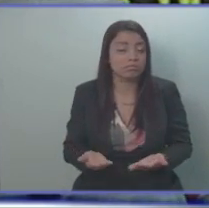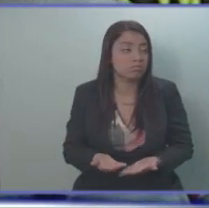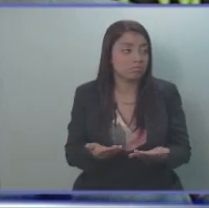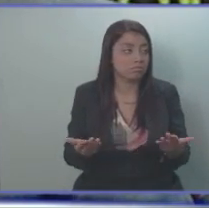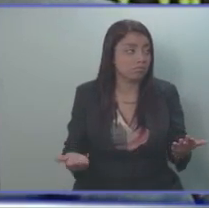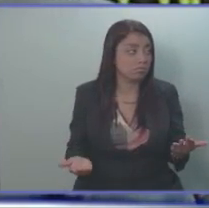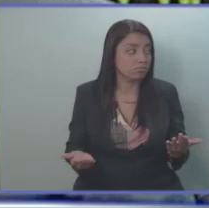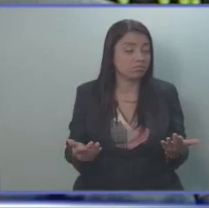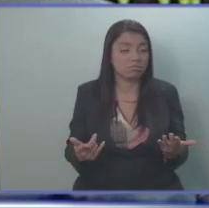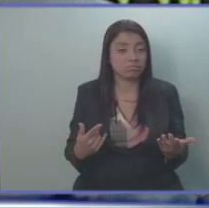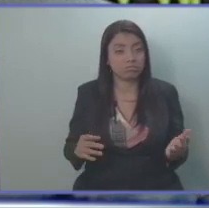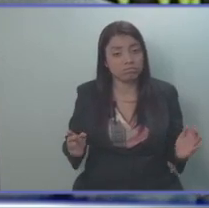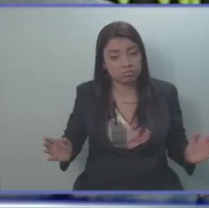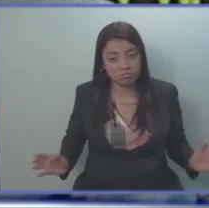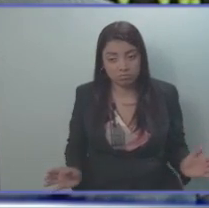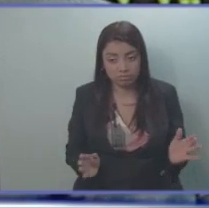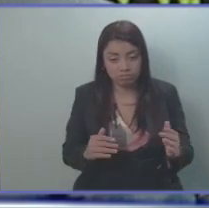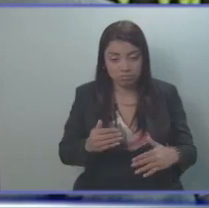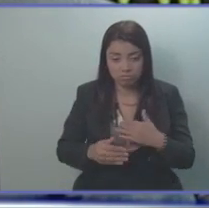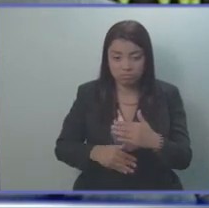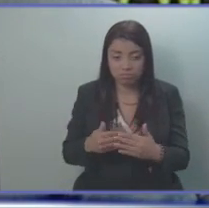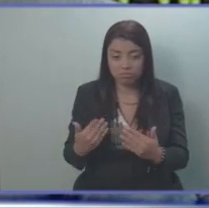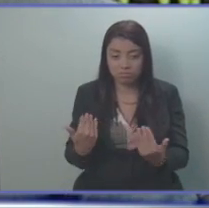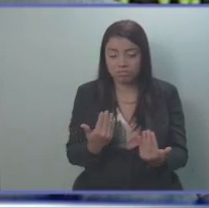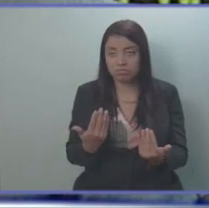El tratar de quedarse en el poder,